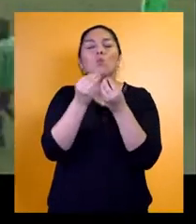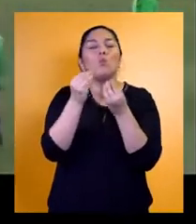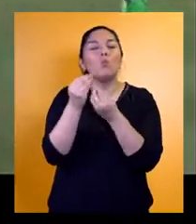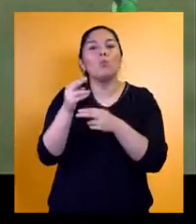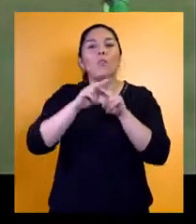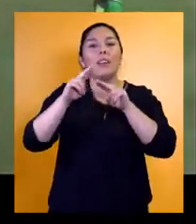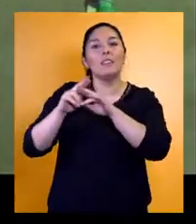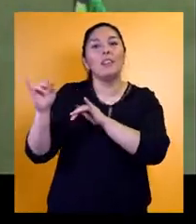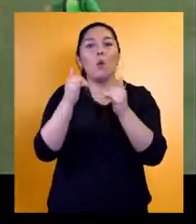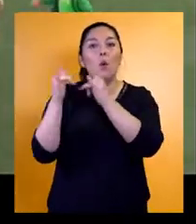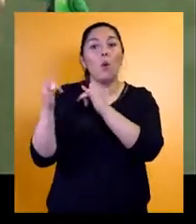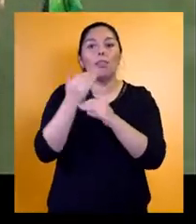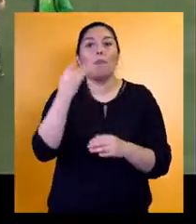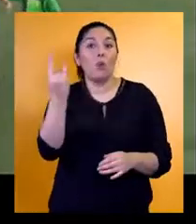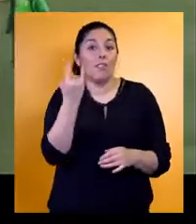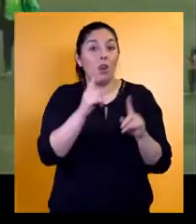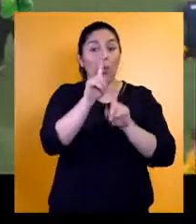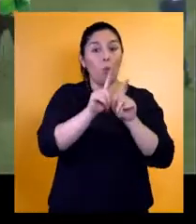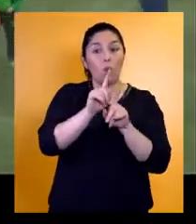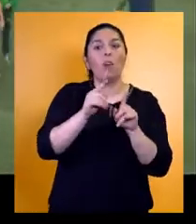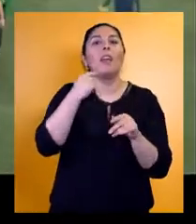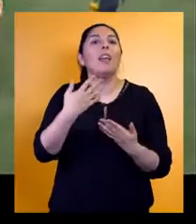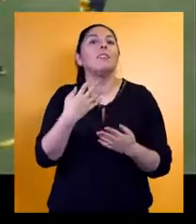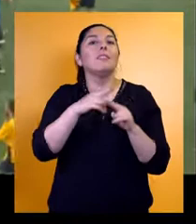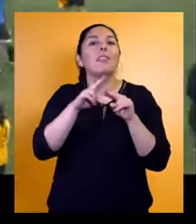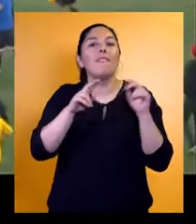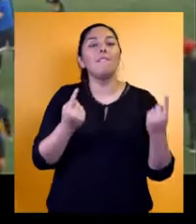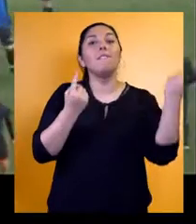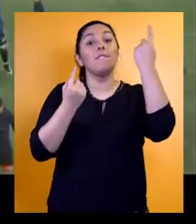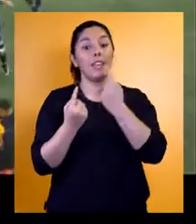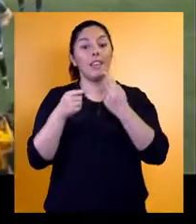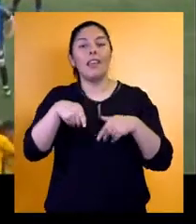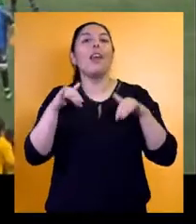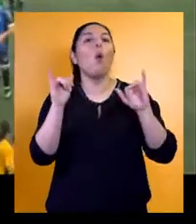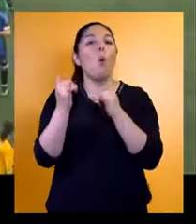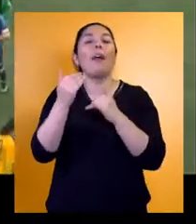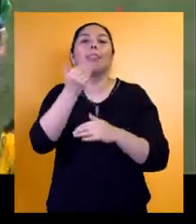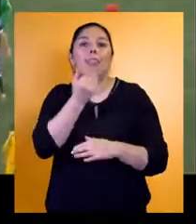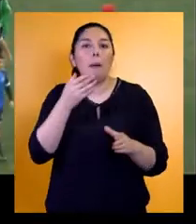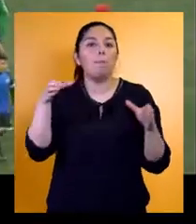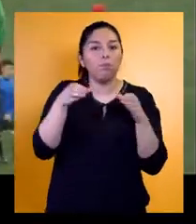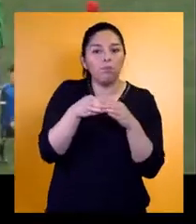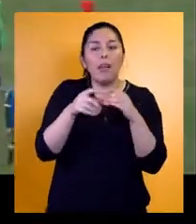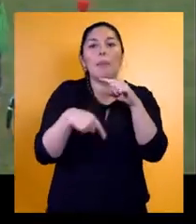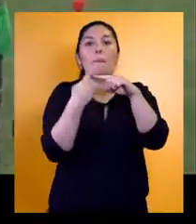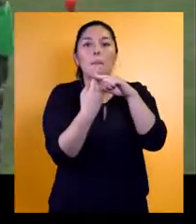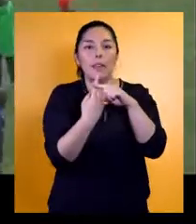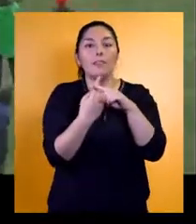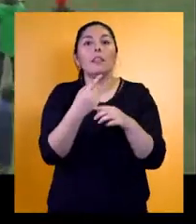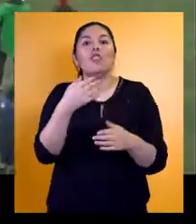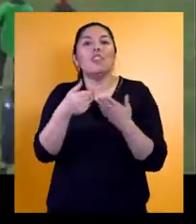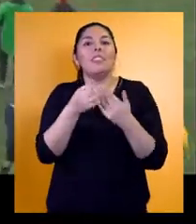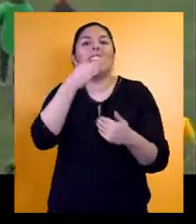los universitarios de Puerto Montt juegan mejor de visita y ahí parece tener un plus adicional. El regional al rojo vivo,